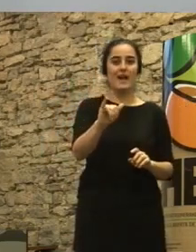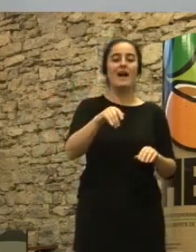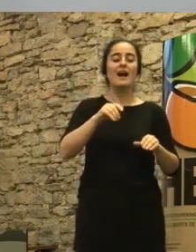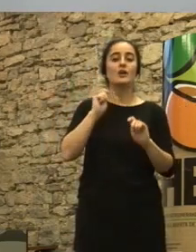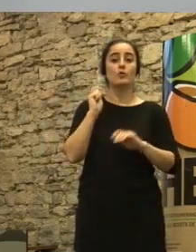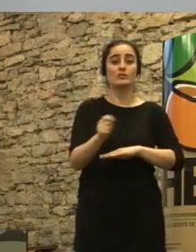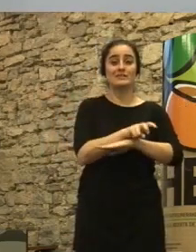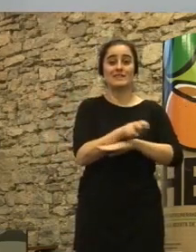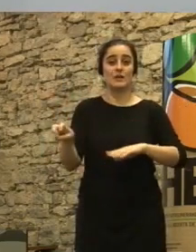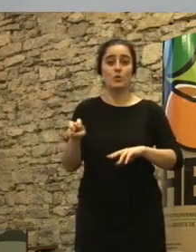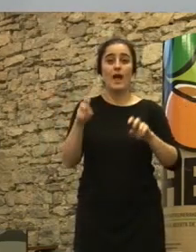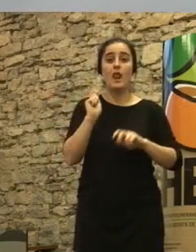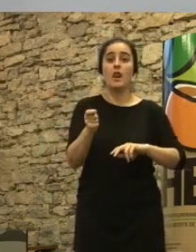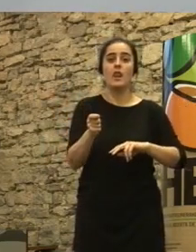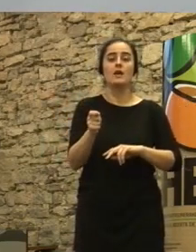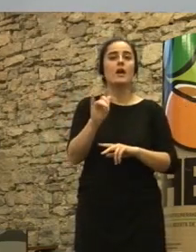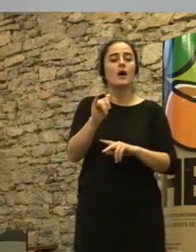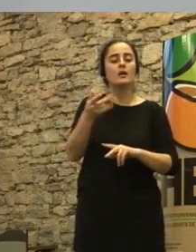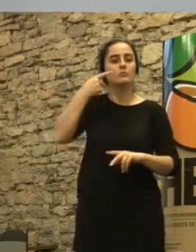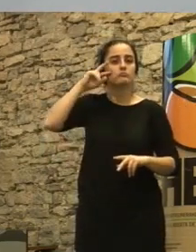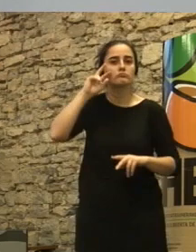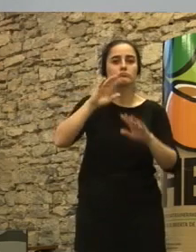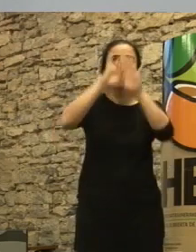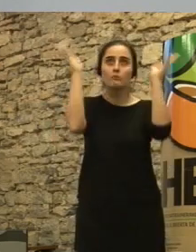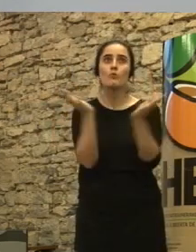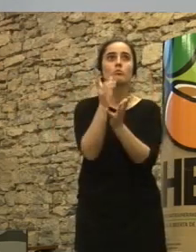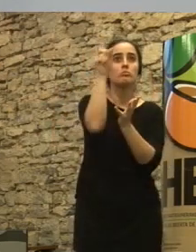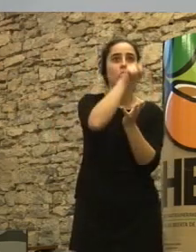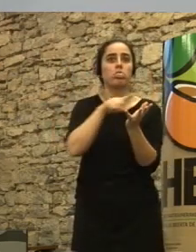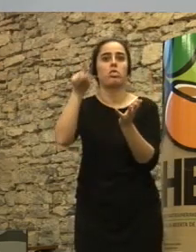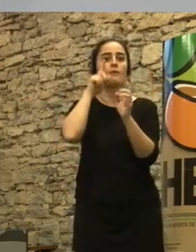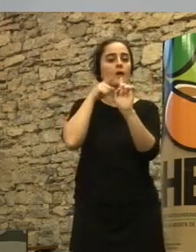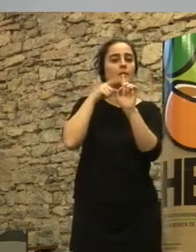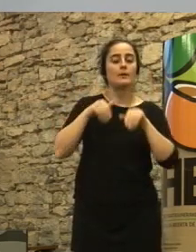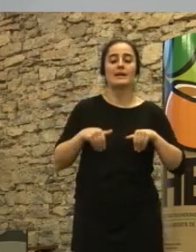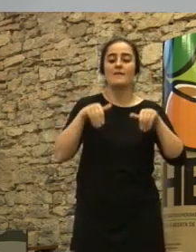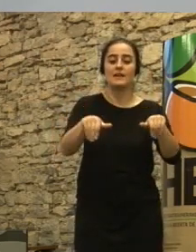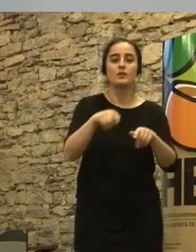compuestos por especialistas de todo el mundo para entrevistar candidatos en todo el país.